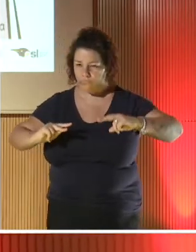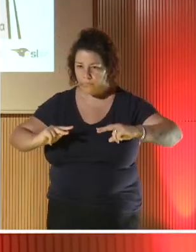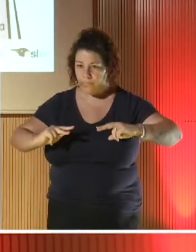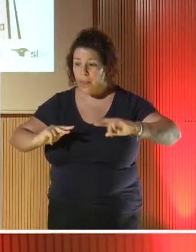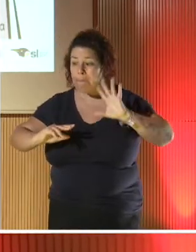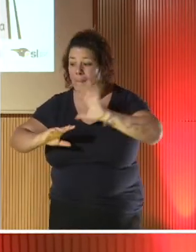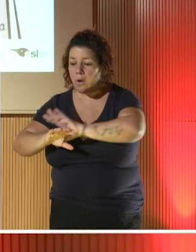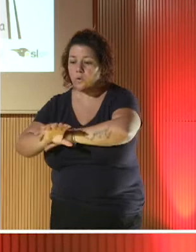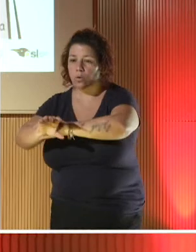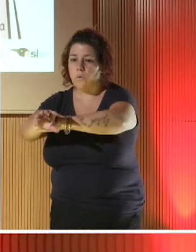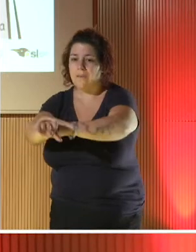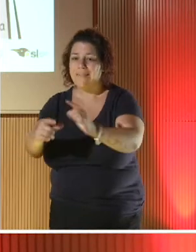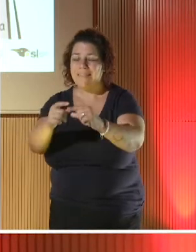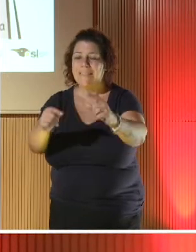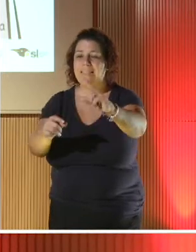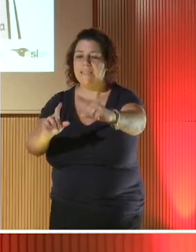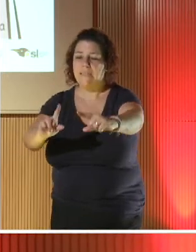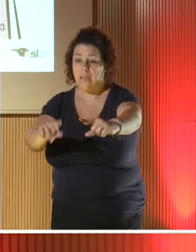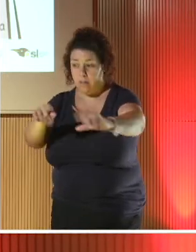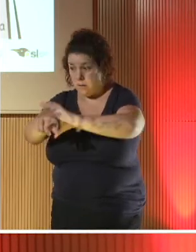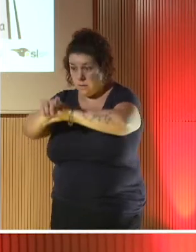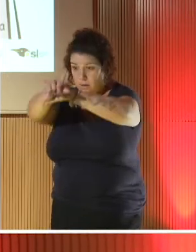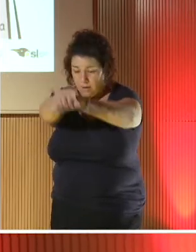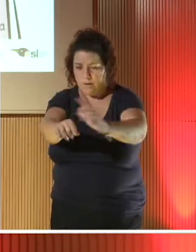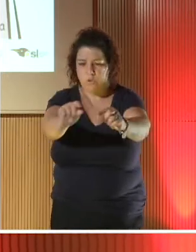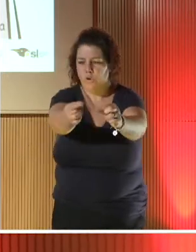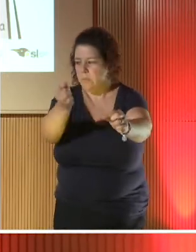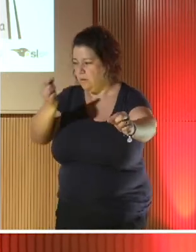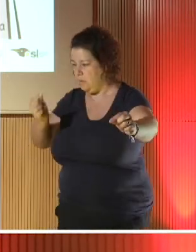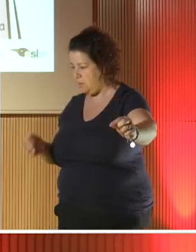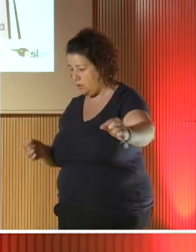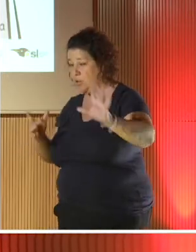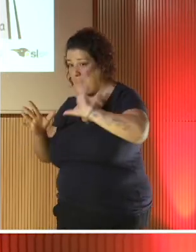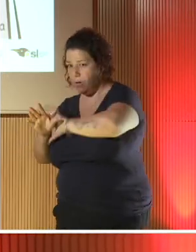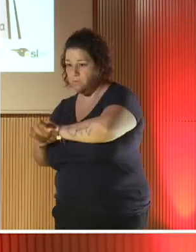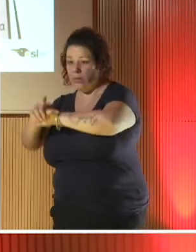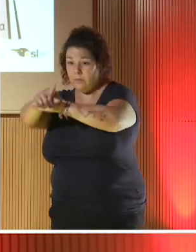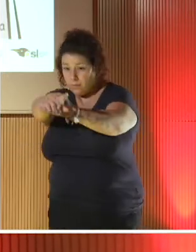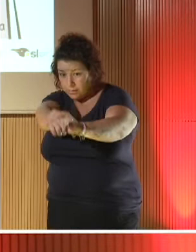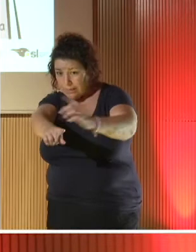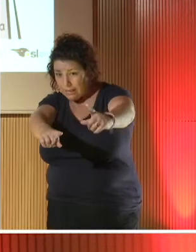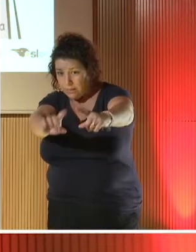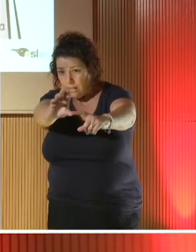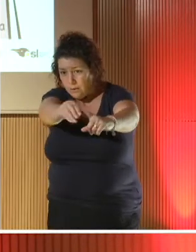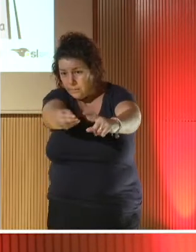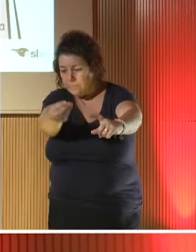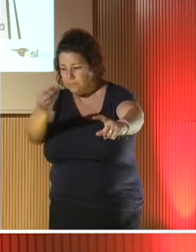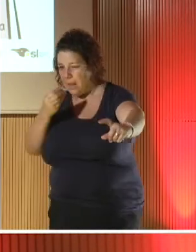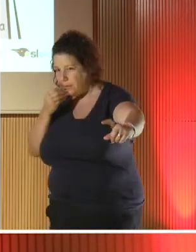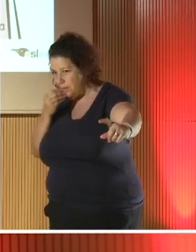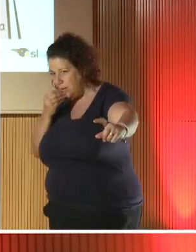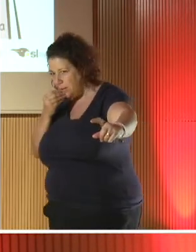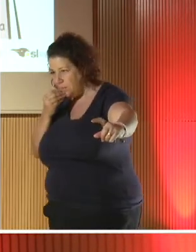manito señalando el trocito de salchicha y le daba un trocito de salchicha. Y volvía a coger su manito y le daba el trocito de salchicha y ella se comía el trocito de